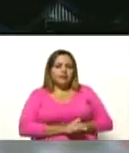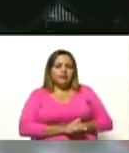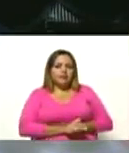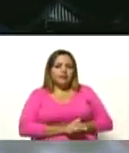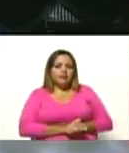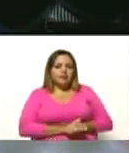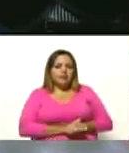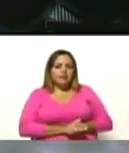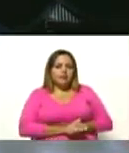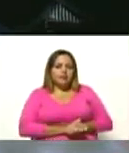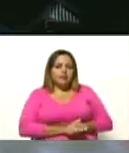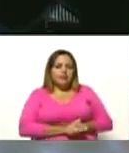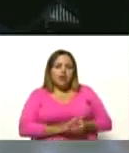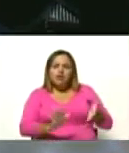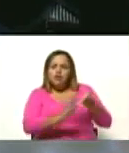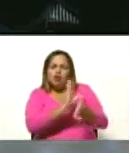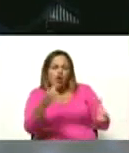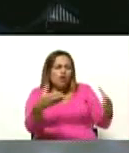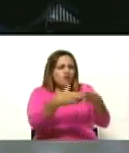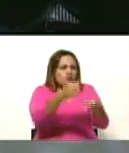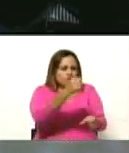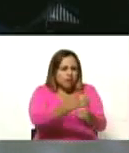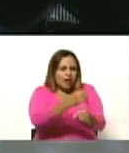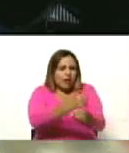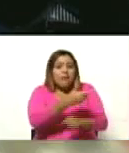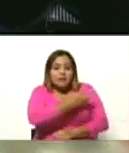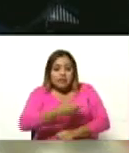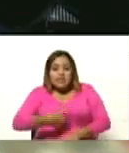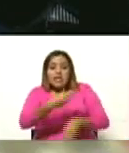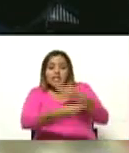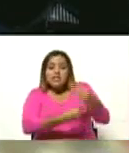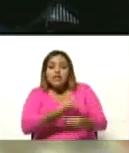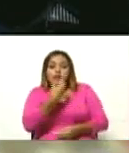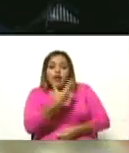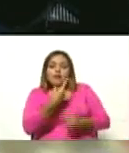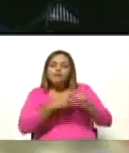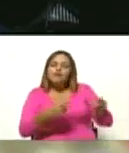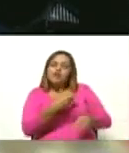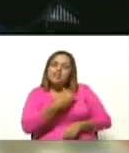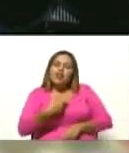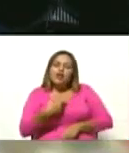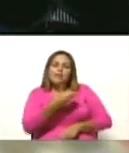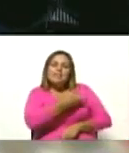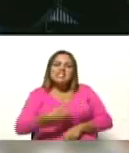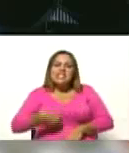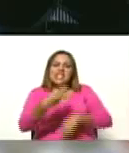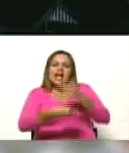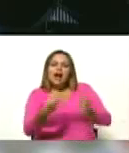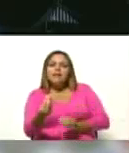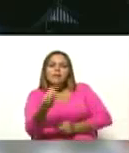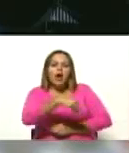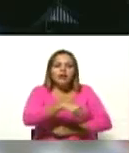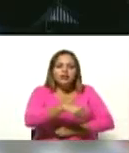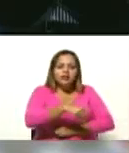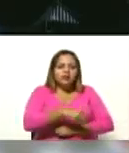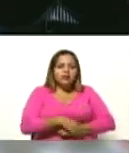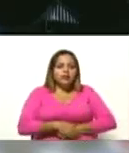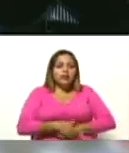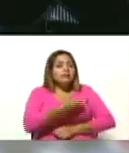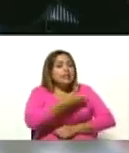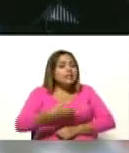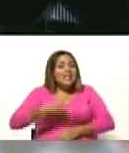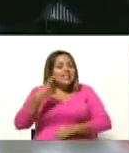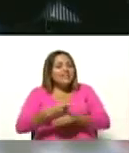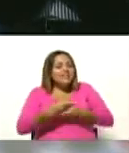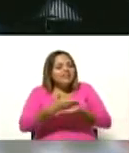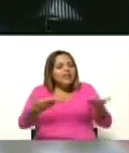Una frase de los Focus Group: el presidente lo está haciendo bien, pero yo quiero un presidente que haga más. El presidente tiene que dar mucho